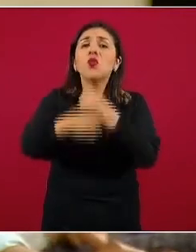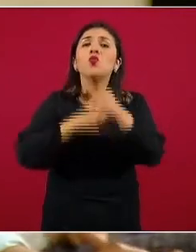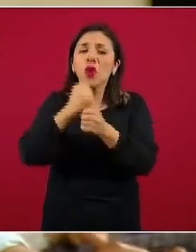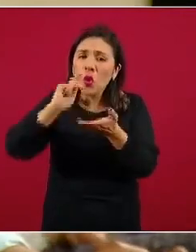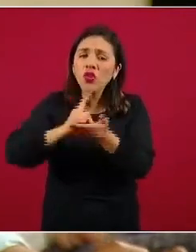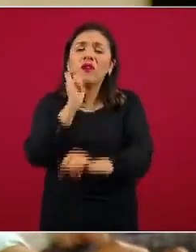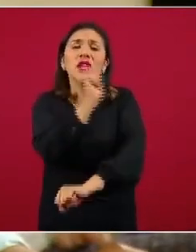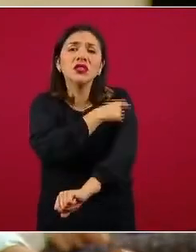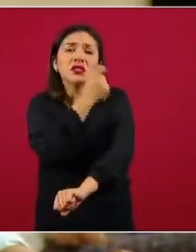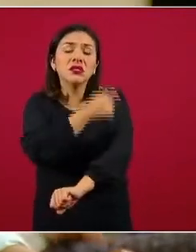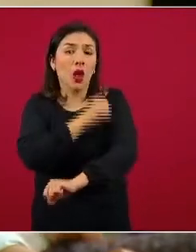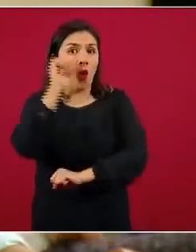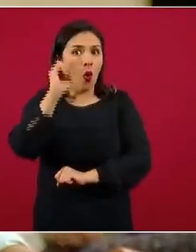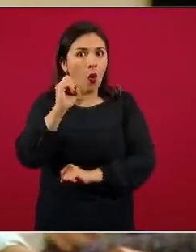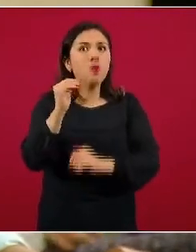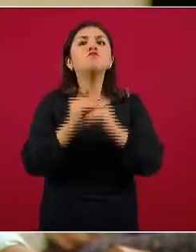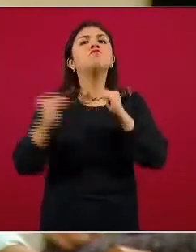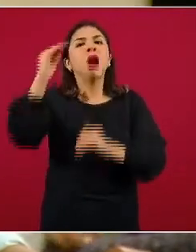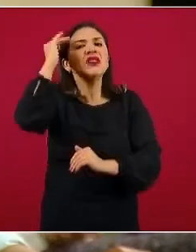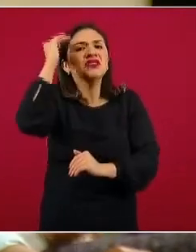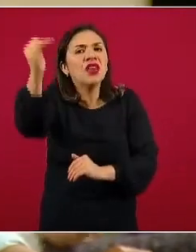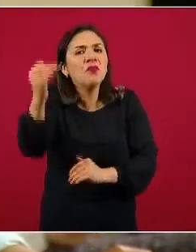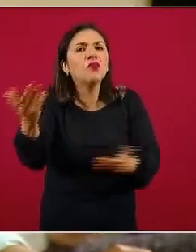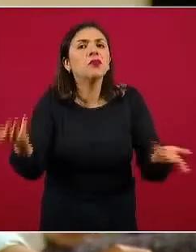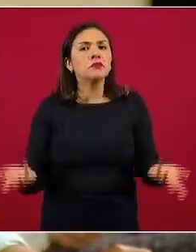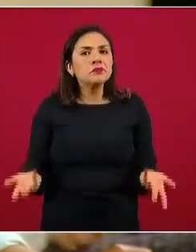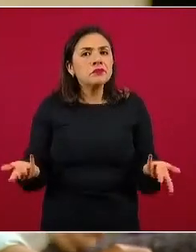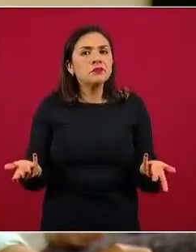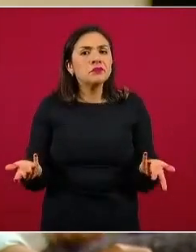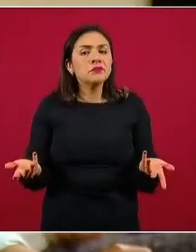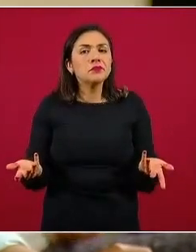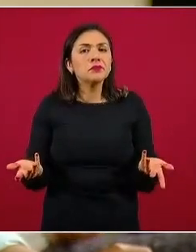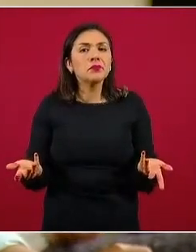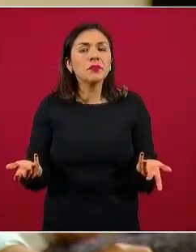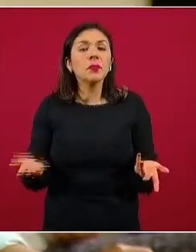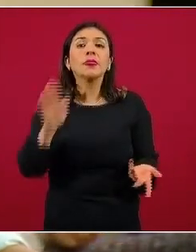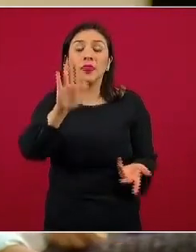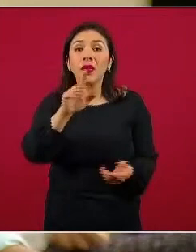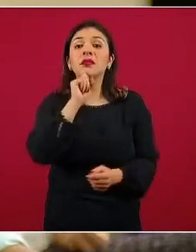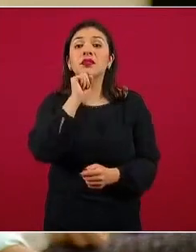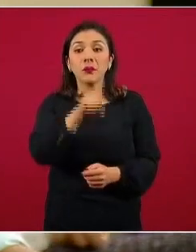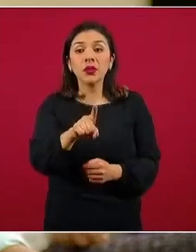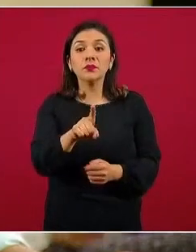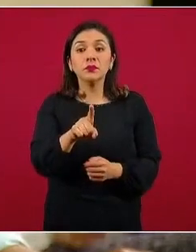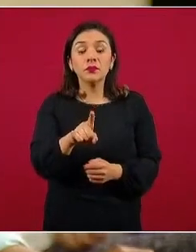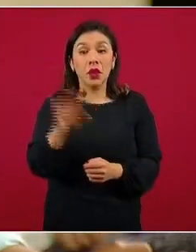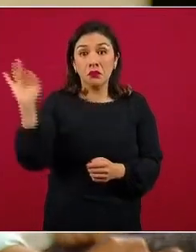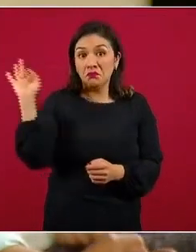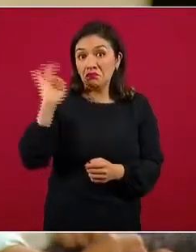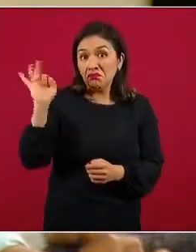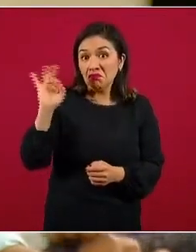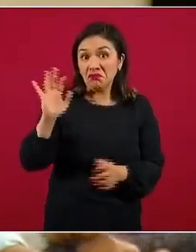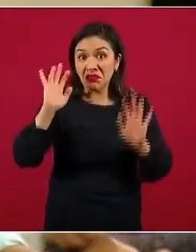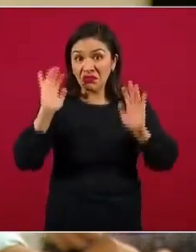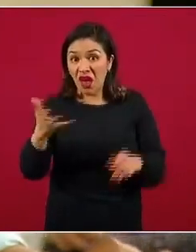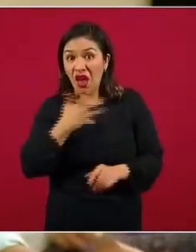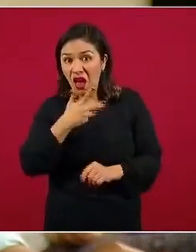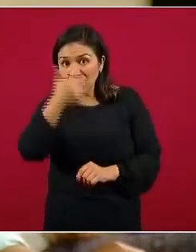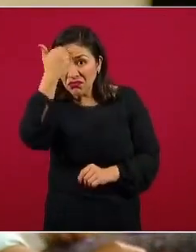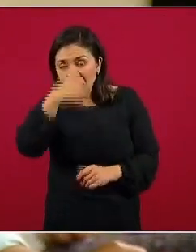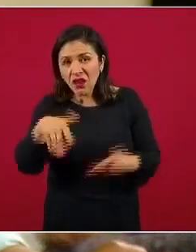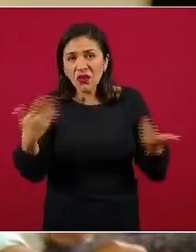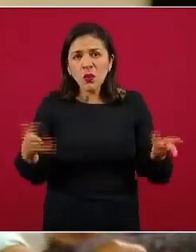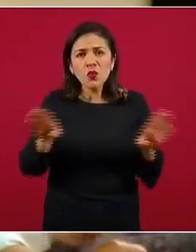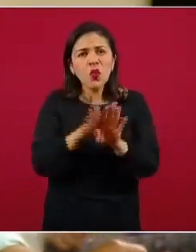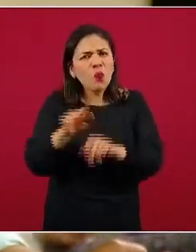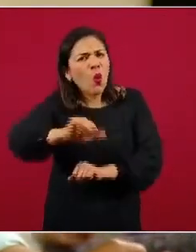vacunar, o va a ser un poquito más prolongada. Y también si ya tienen en pie